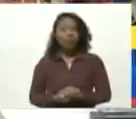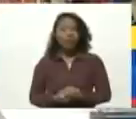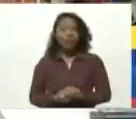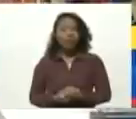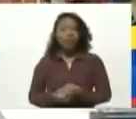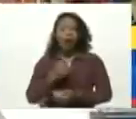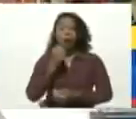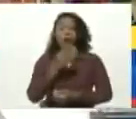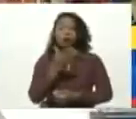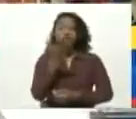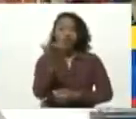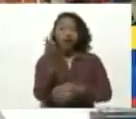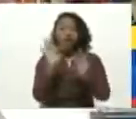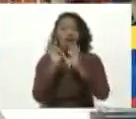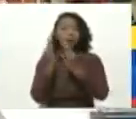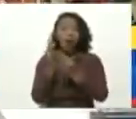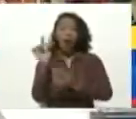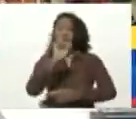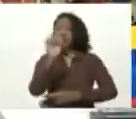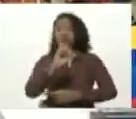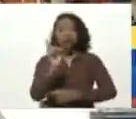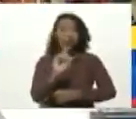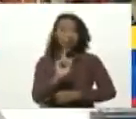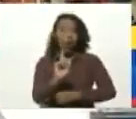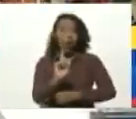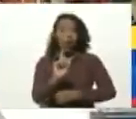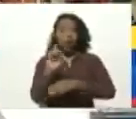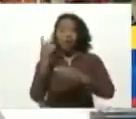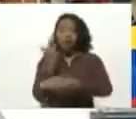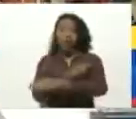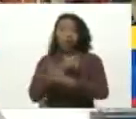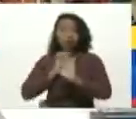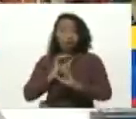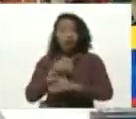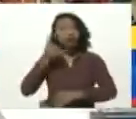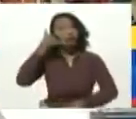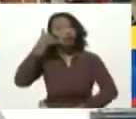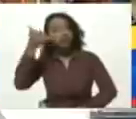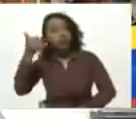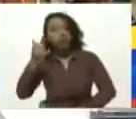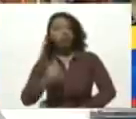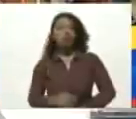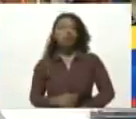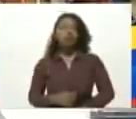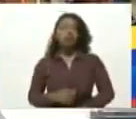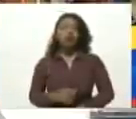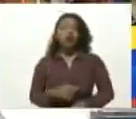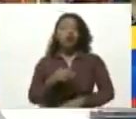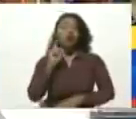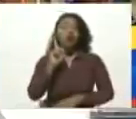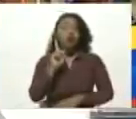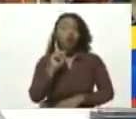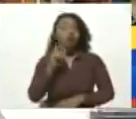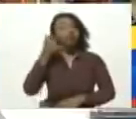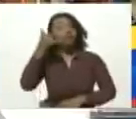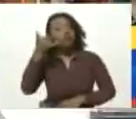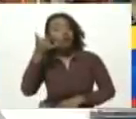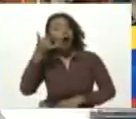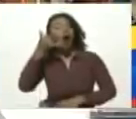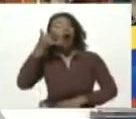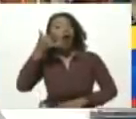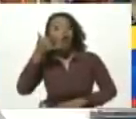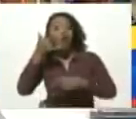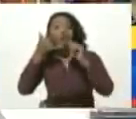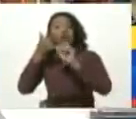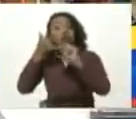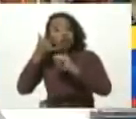bueno, si usted tiene un familiar que no se ha vacunado, llámelo. Ah, Julito, uno llama, aló, ¿te